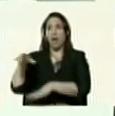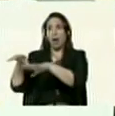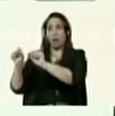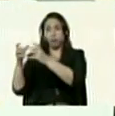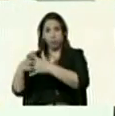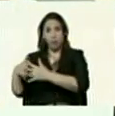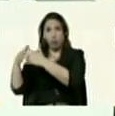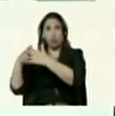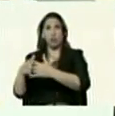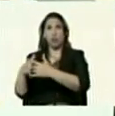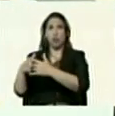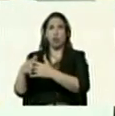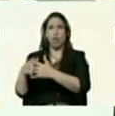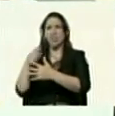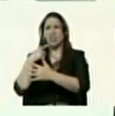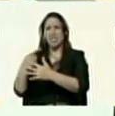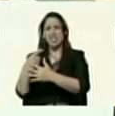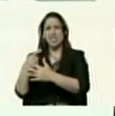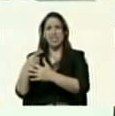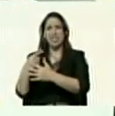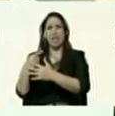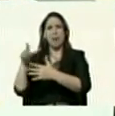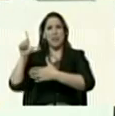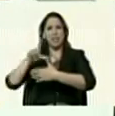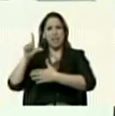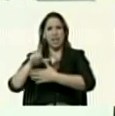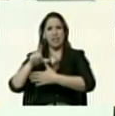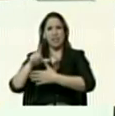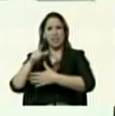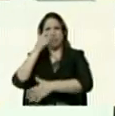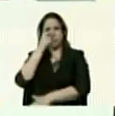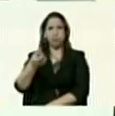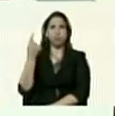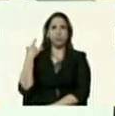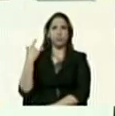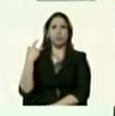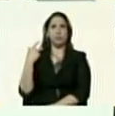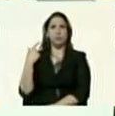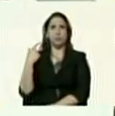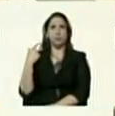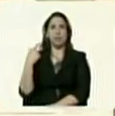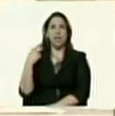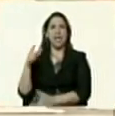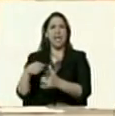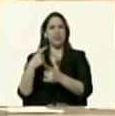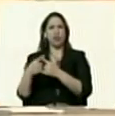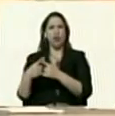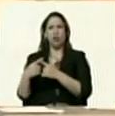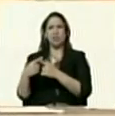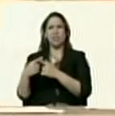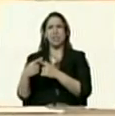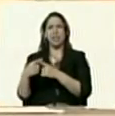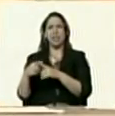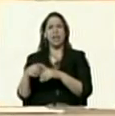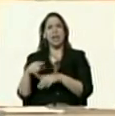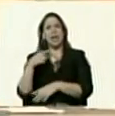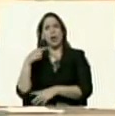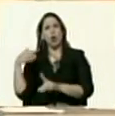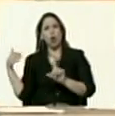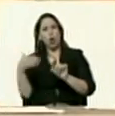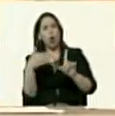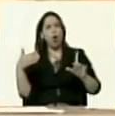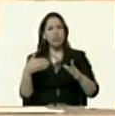Latina y el Caribe es su patio trasero y les pertenece. Y se vinieron contra el comandante Chávez, lo llamaron dictador,